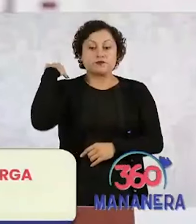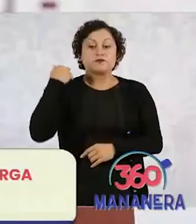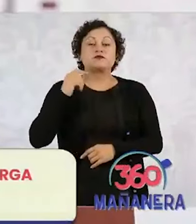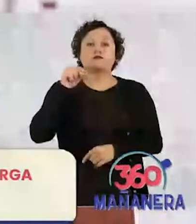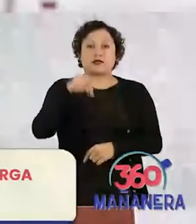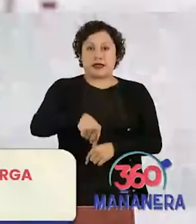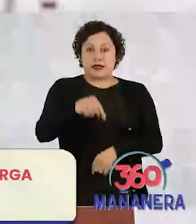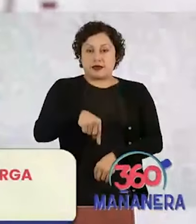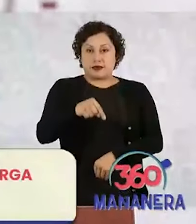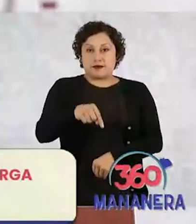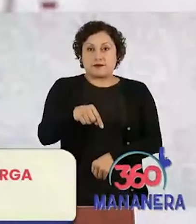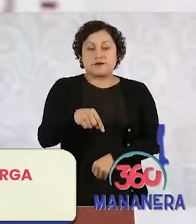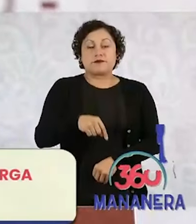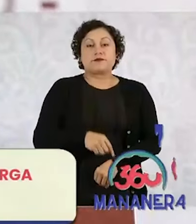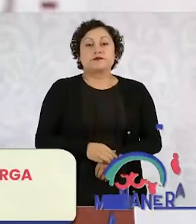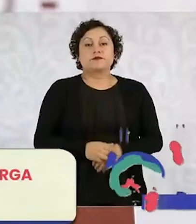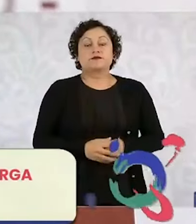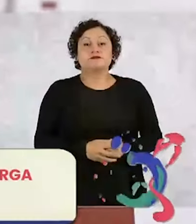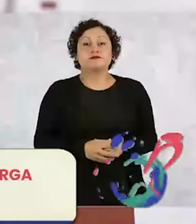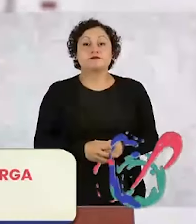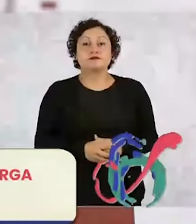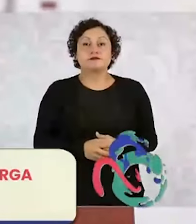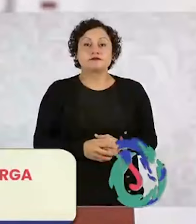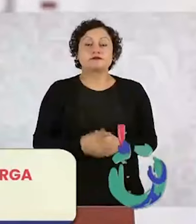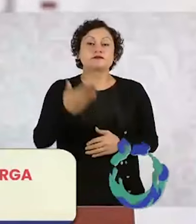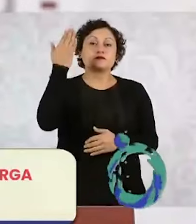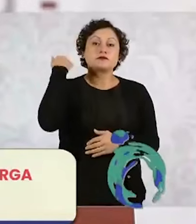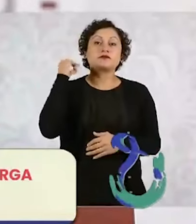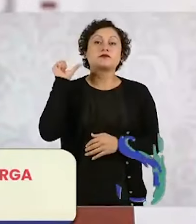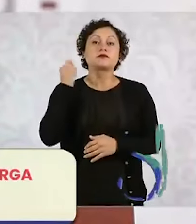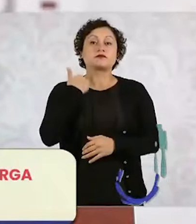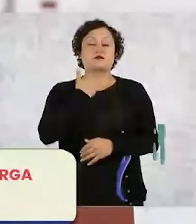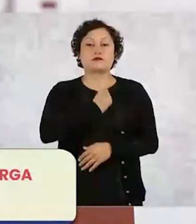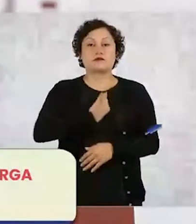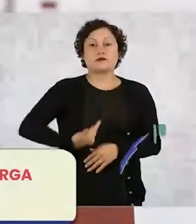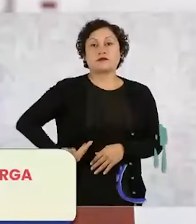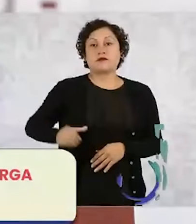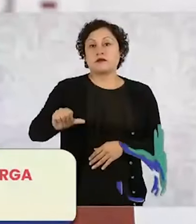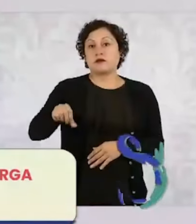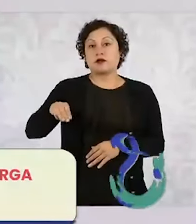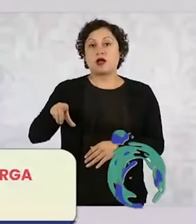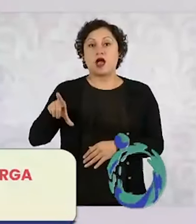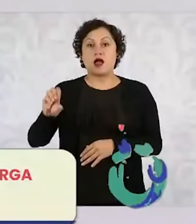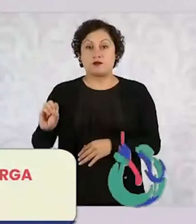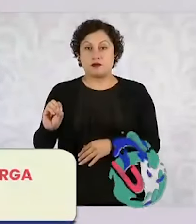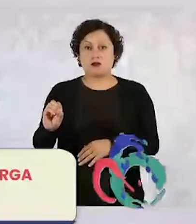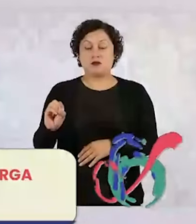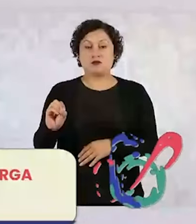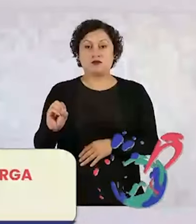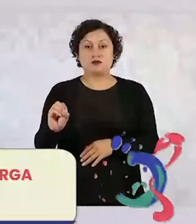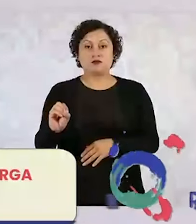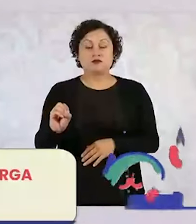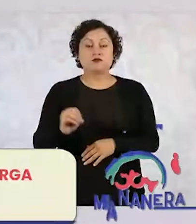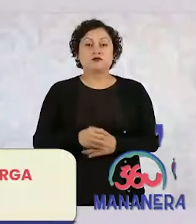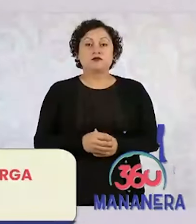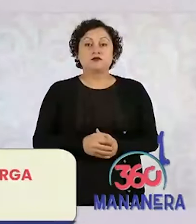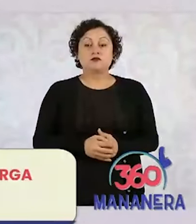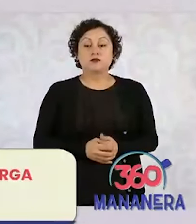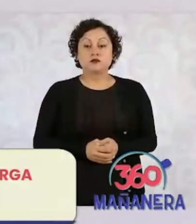este espacio el entonces presidente Andrés Manuel López Obrador lo que mostró lo